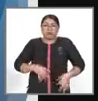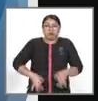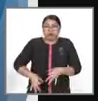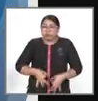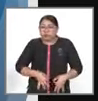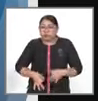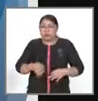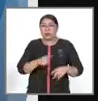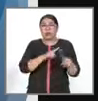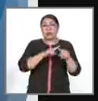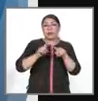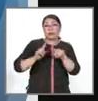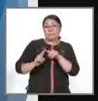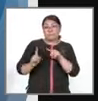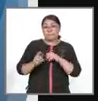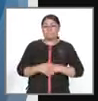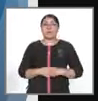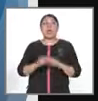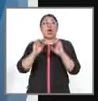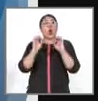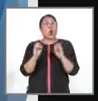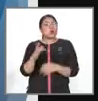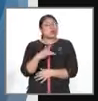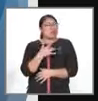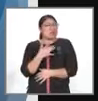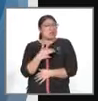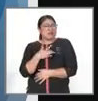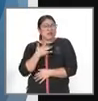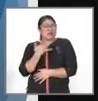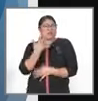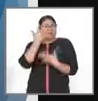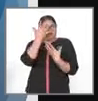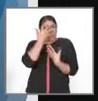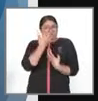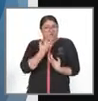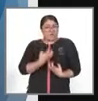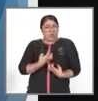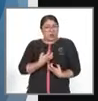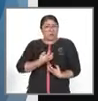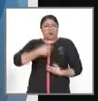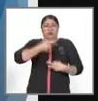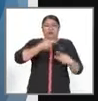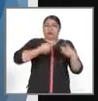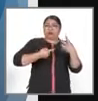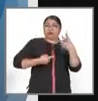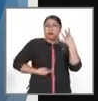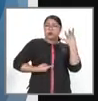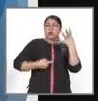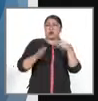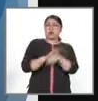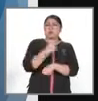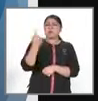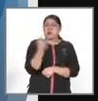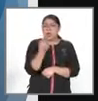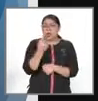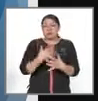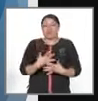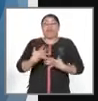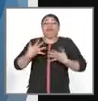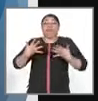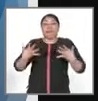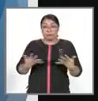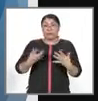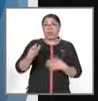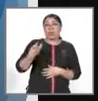también problemas de conducta y depresión Esto es algo que de repente lo dejamos a un lado y que tiene